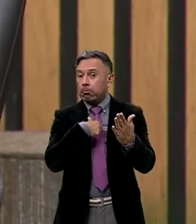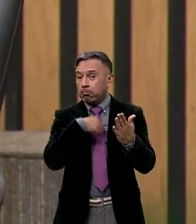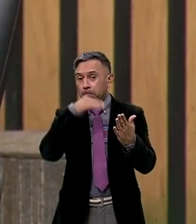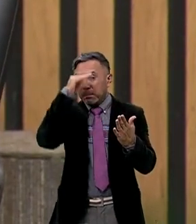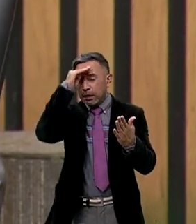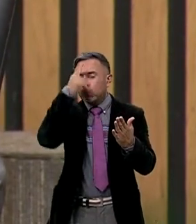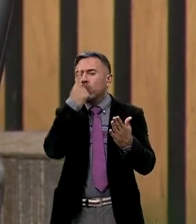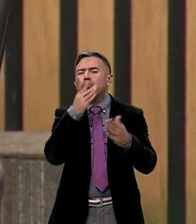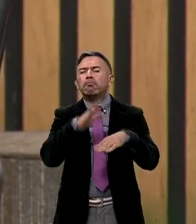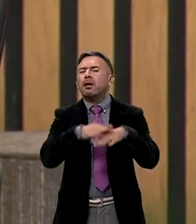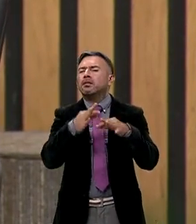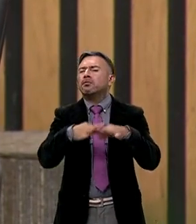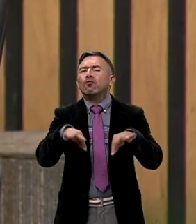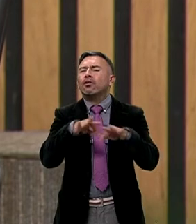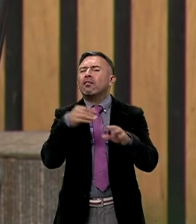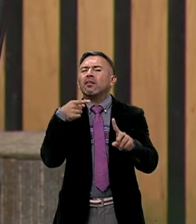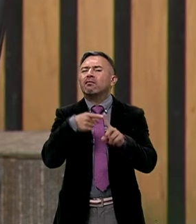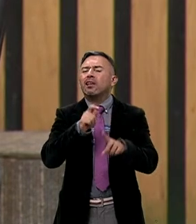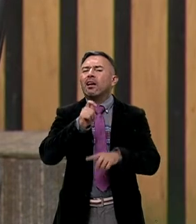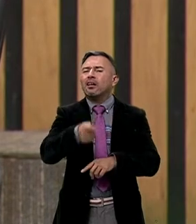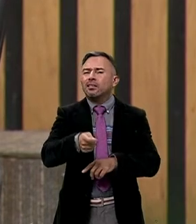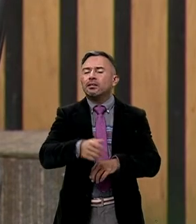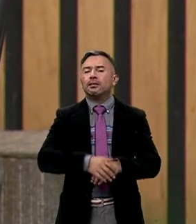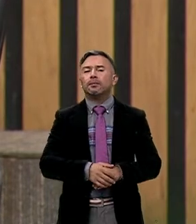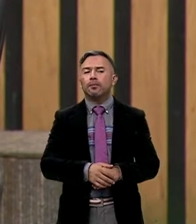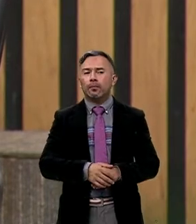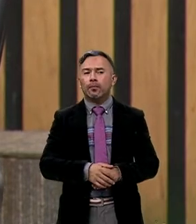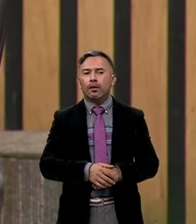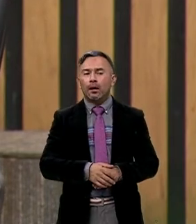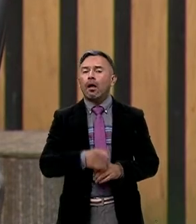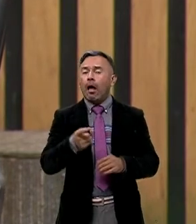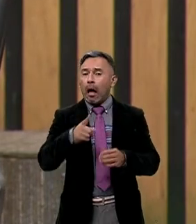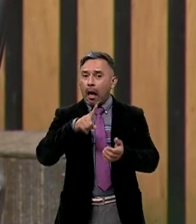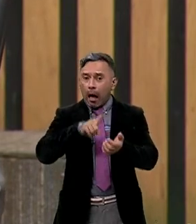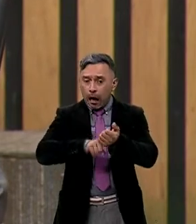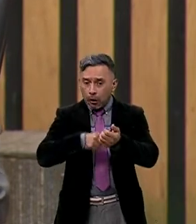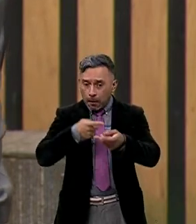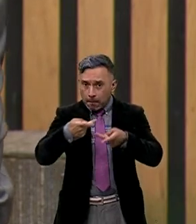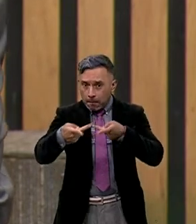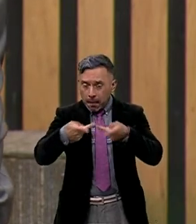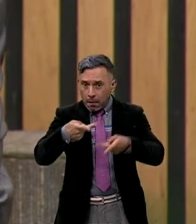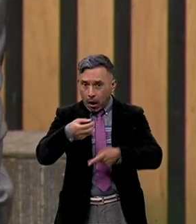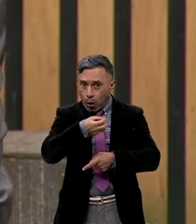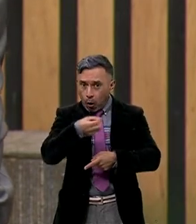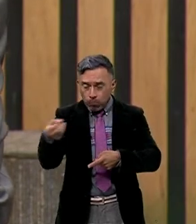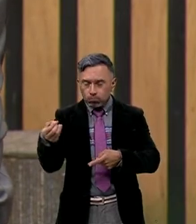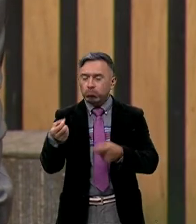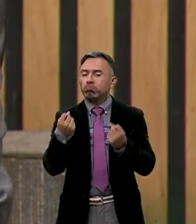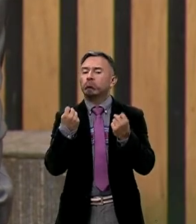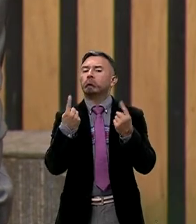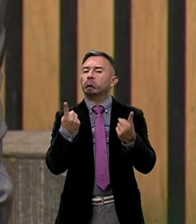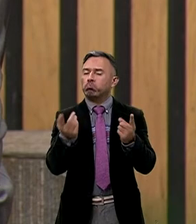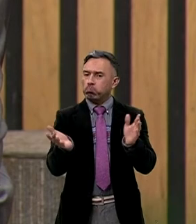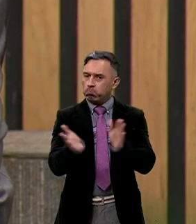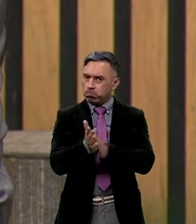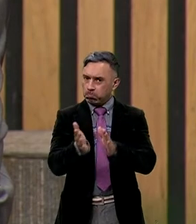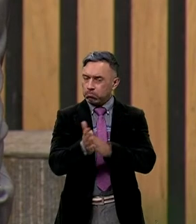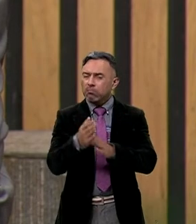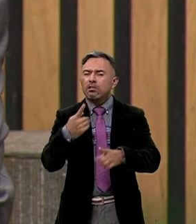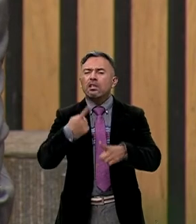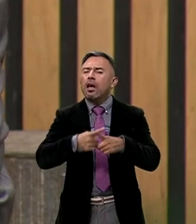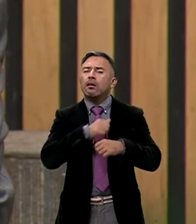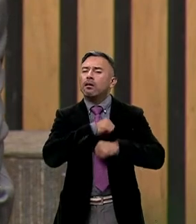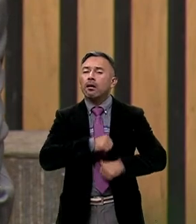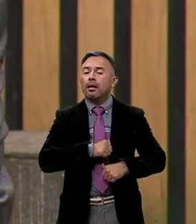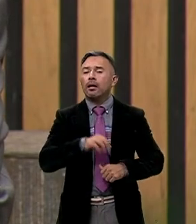es el éxito de la organización de la misma por parte del instituto nacional de